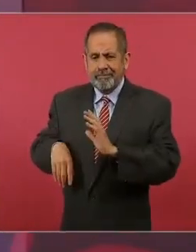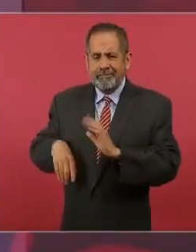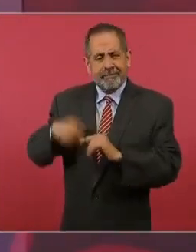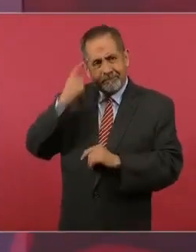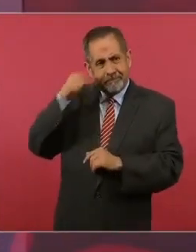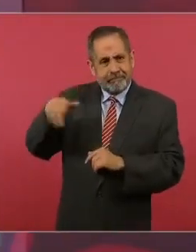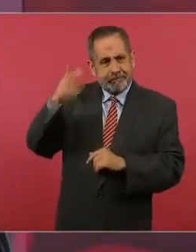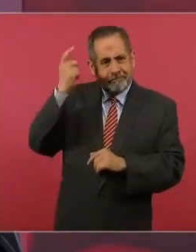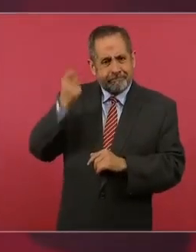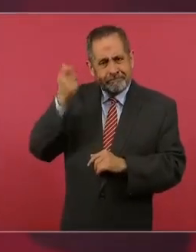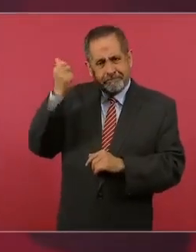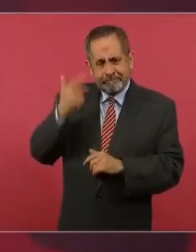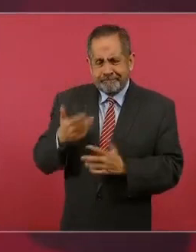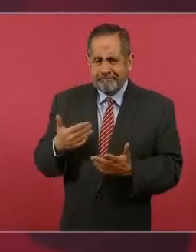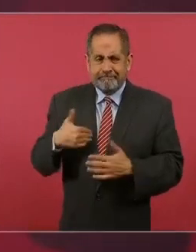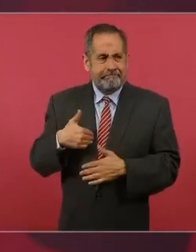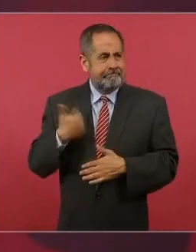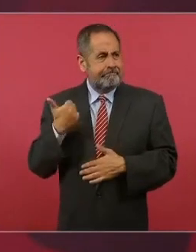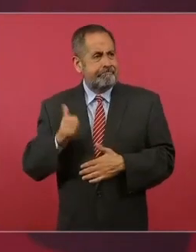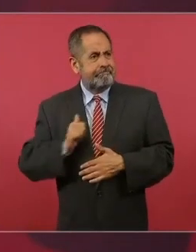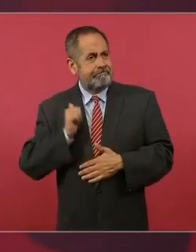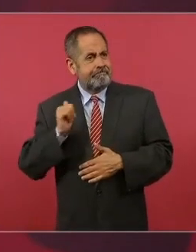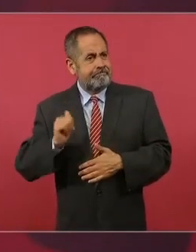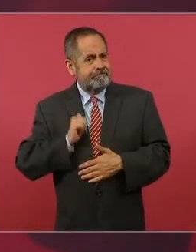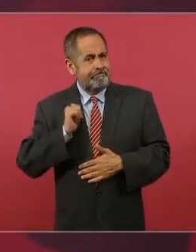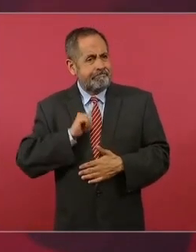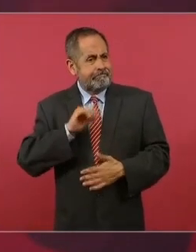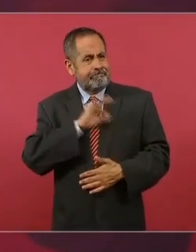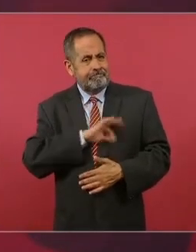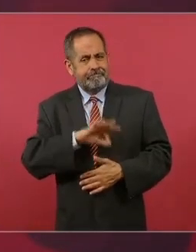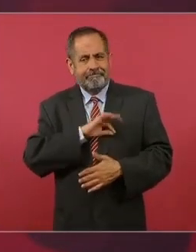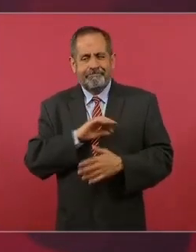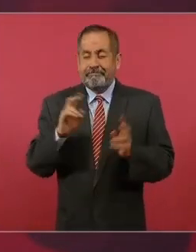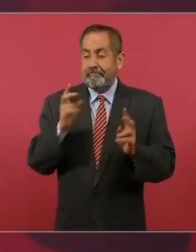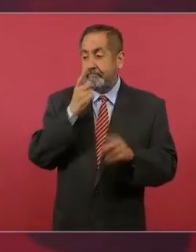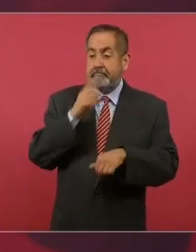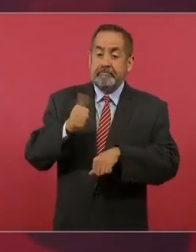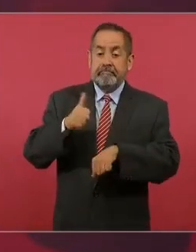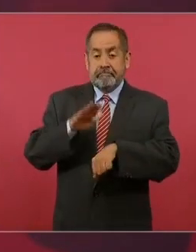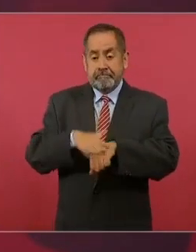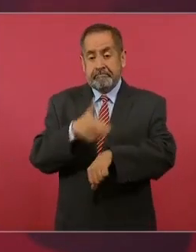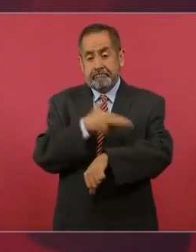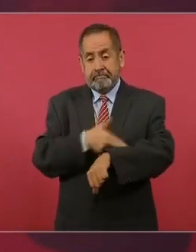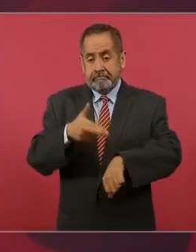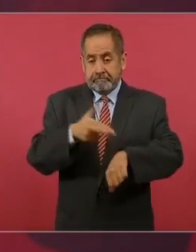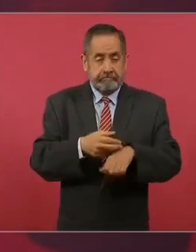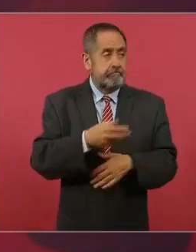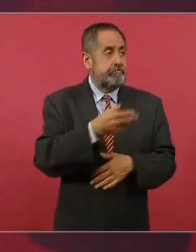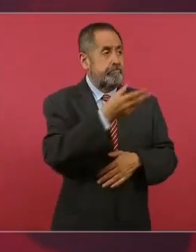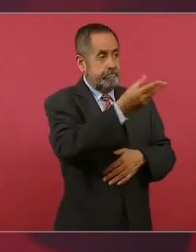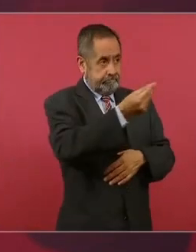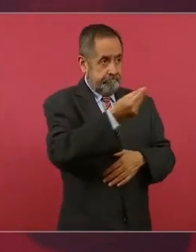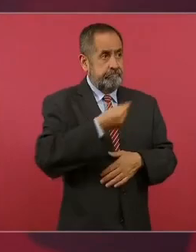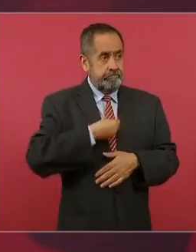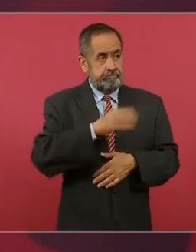Sus costos de administración de ese fondo